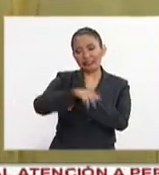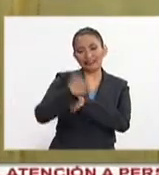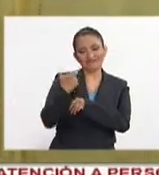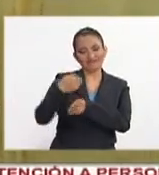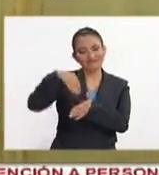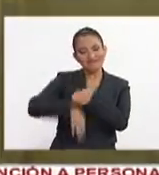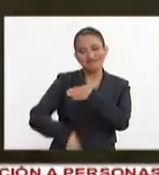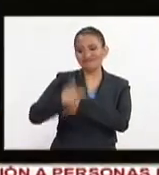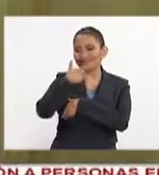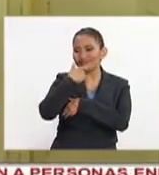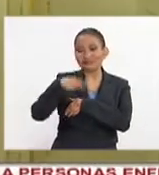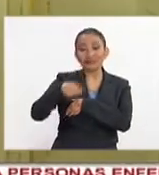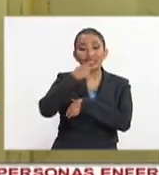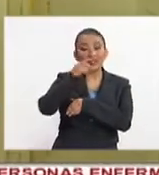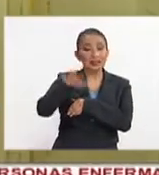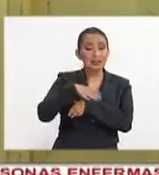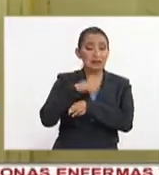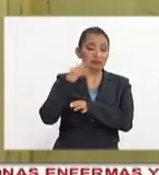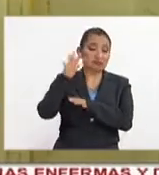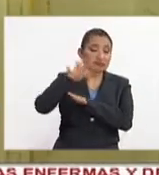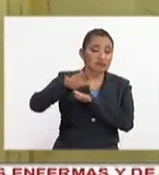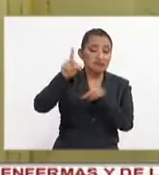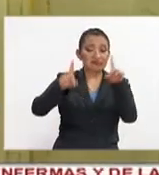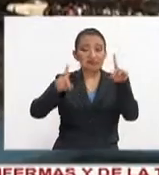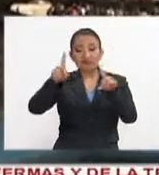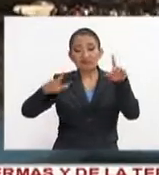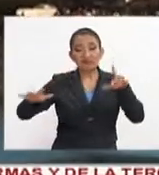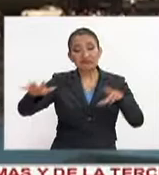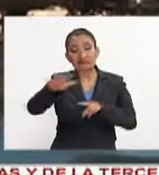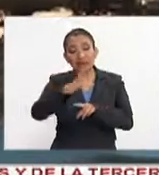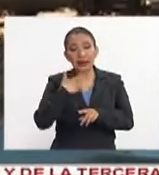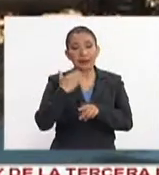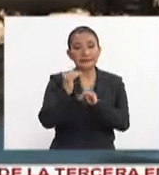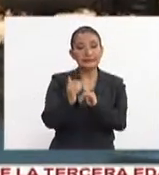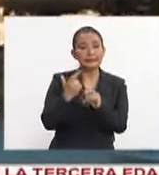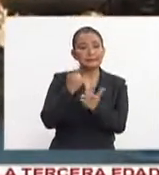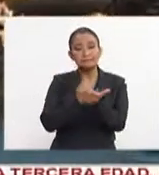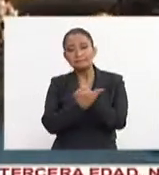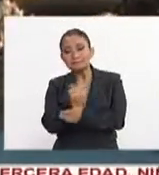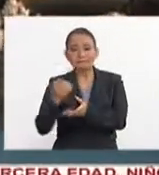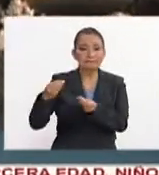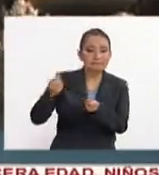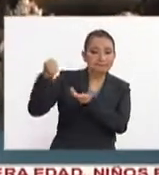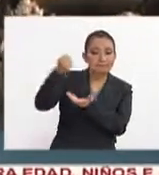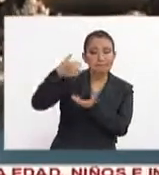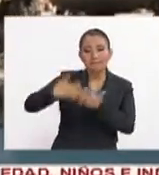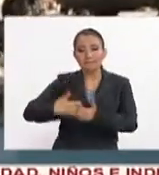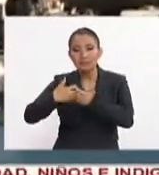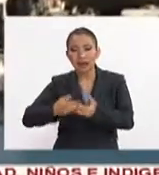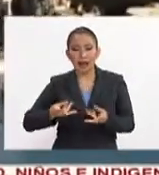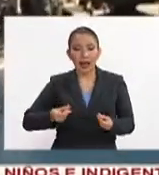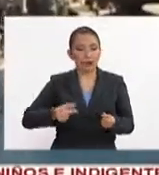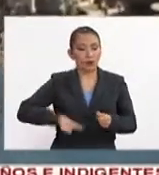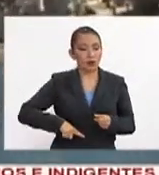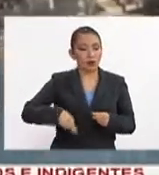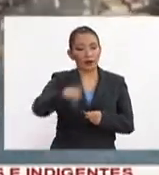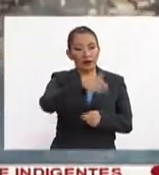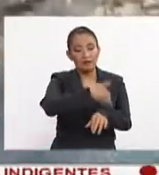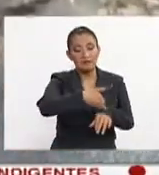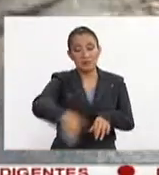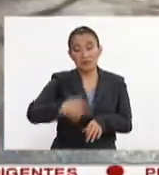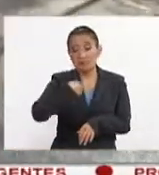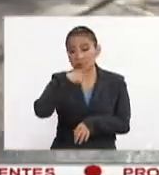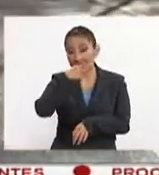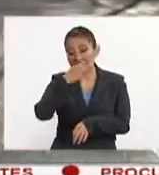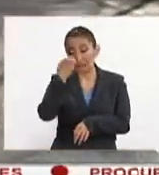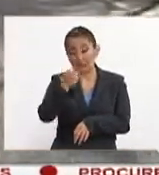economía británica. Dijo que esto ha creado un clima de incertidumbre que limita las decisiones de inversión de las empresas y del gasto de las familias.